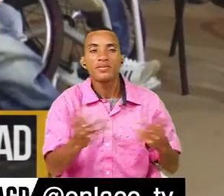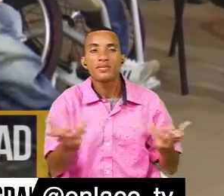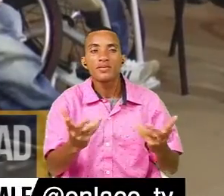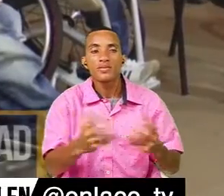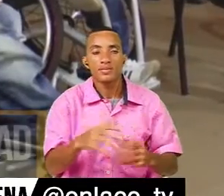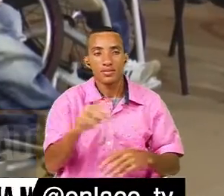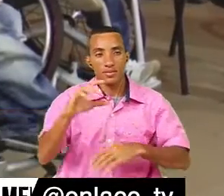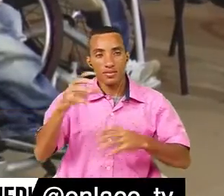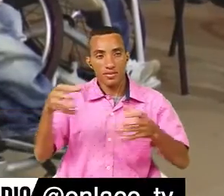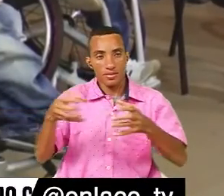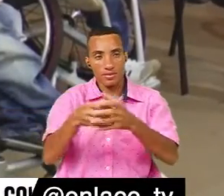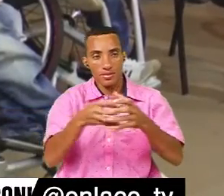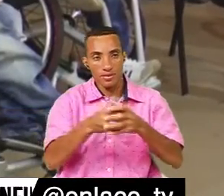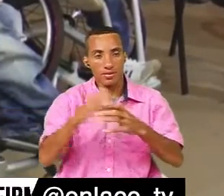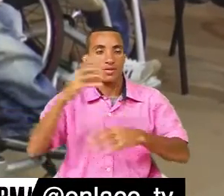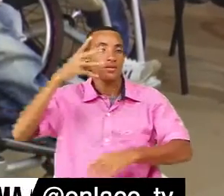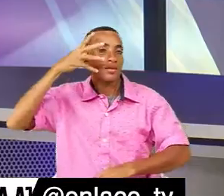del Magdalena Medio, ANDIS.